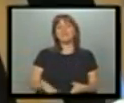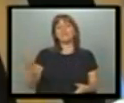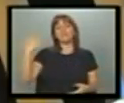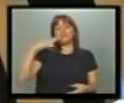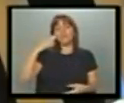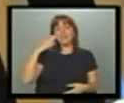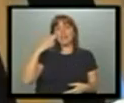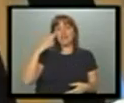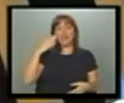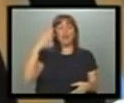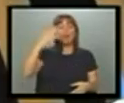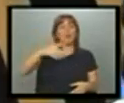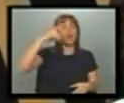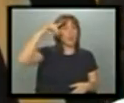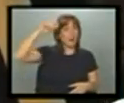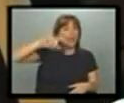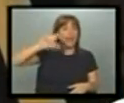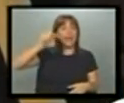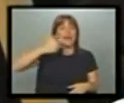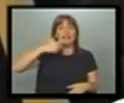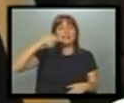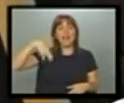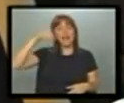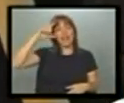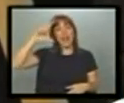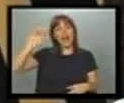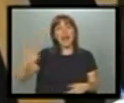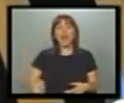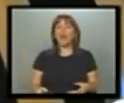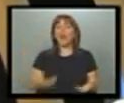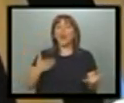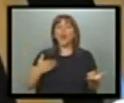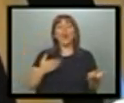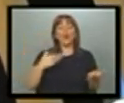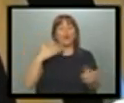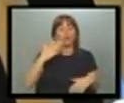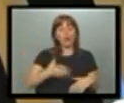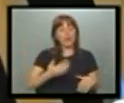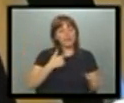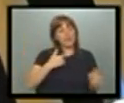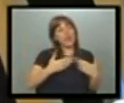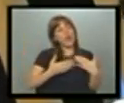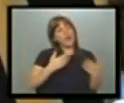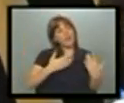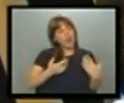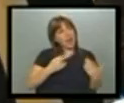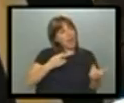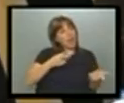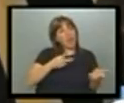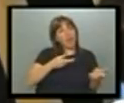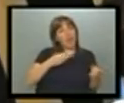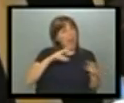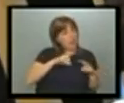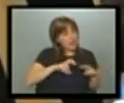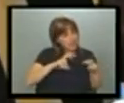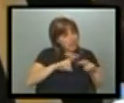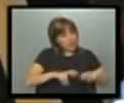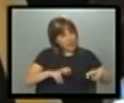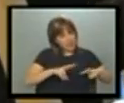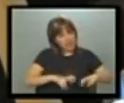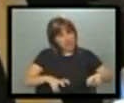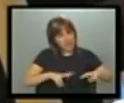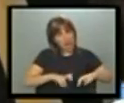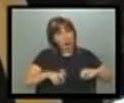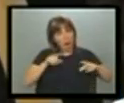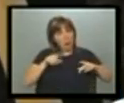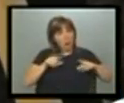juzgado de Casanelo, entonces le pregunté a una persona que colabora con el juez, le digo, bueno, pero ¿dónde termina todo esto? Porque la verdad está muy bien la investigación, pero acá lo que se ve es que cada